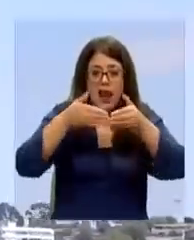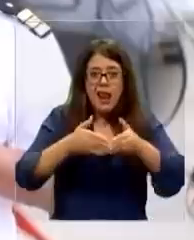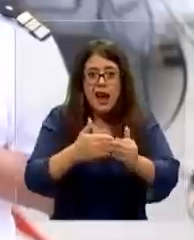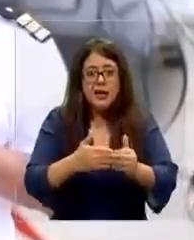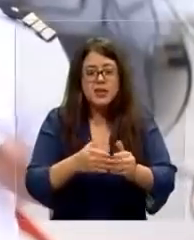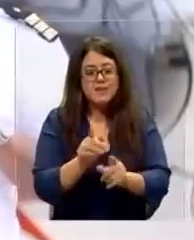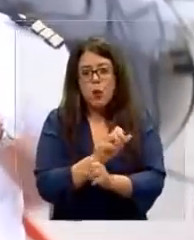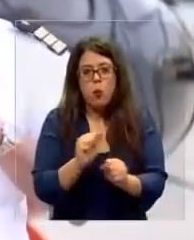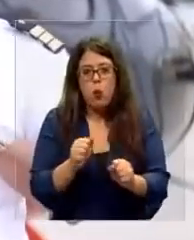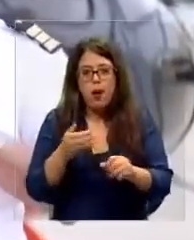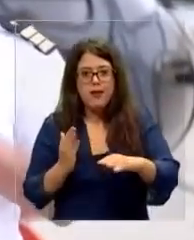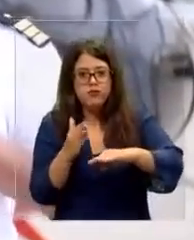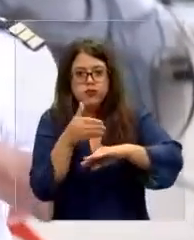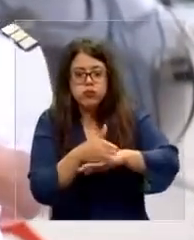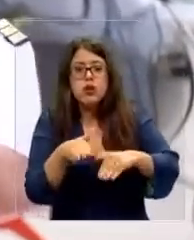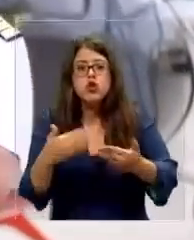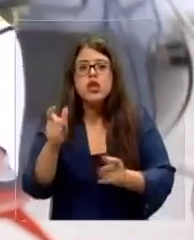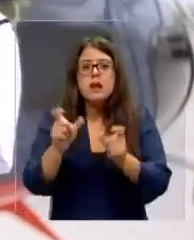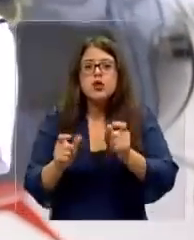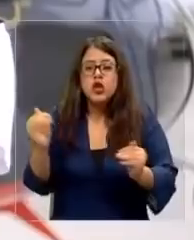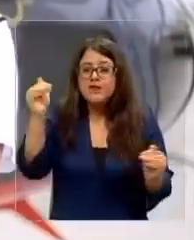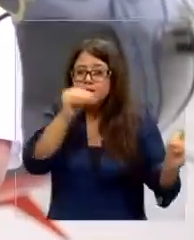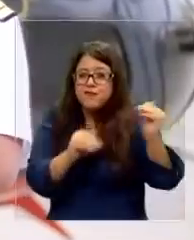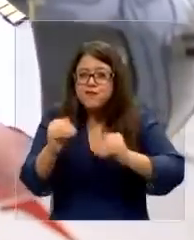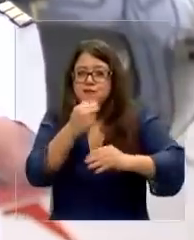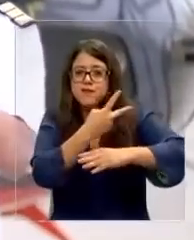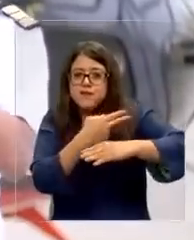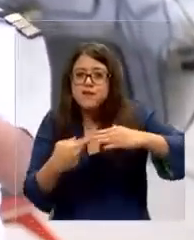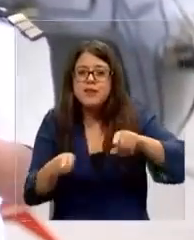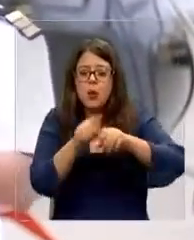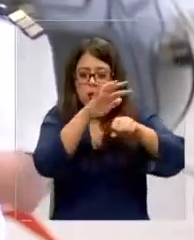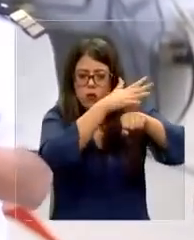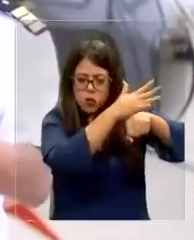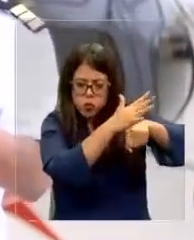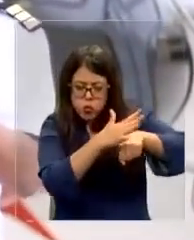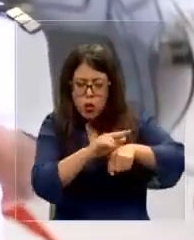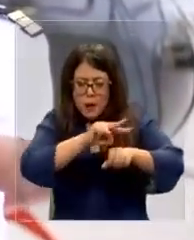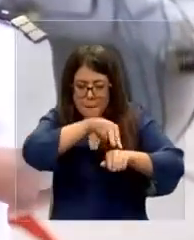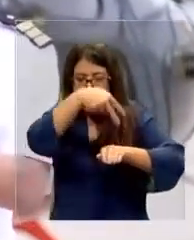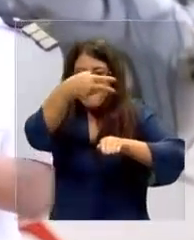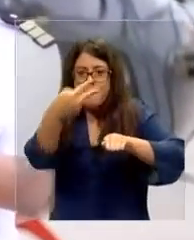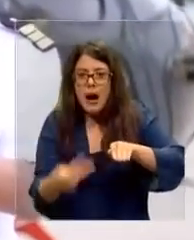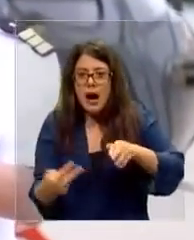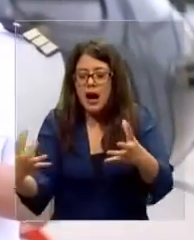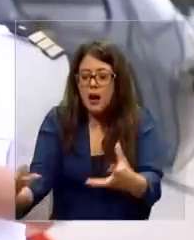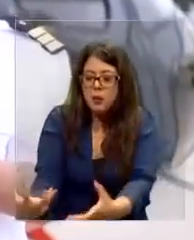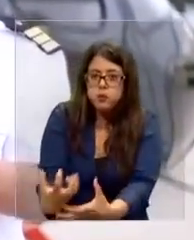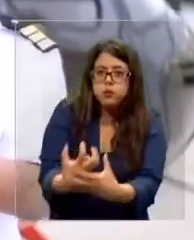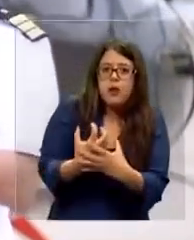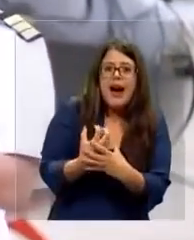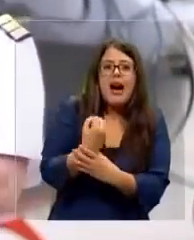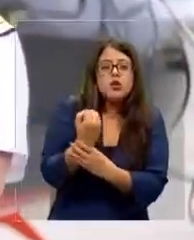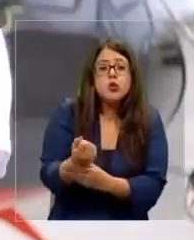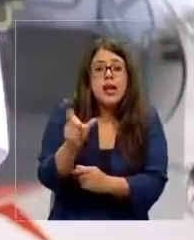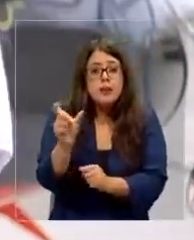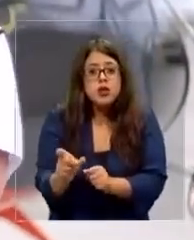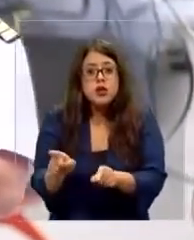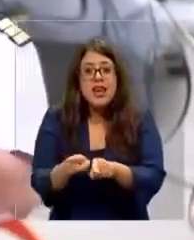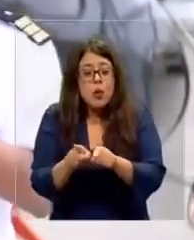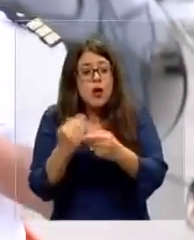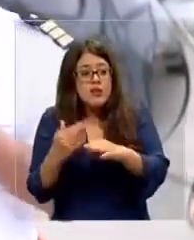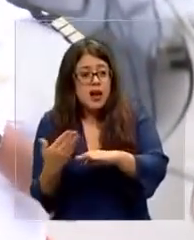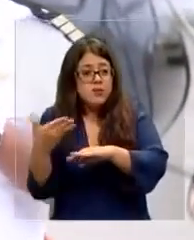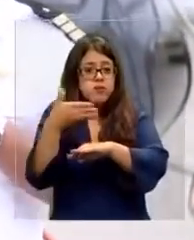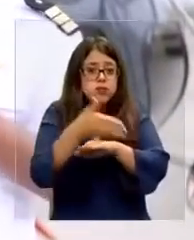que los rescatistas, los nadadores de rescate, son aproximados con el helicóptero, efectúan el salto, recuperan a la víctima y en vez de salir hacia la